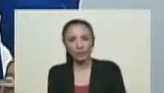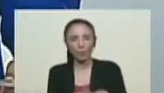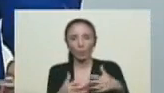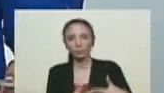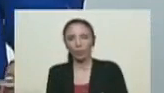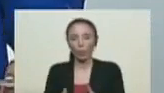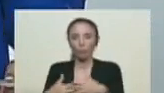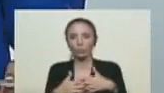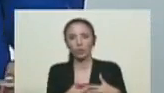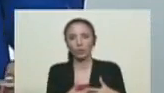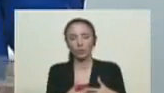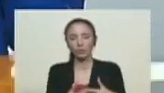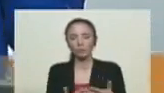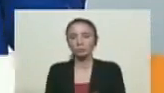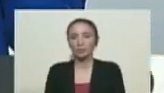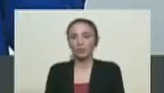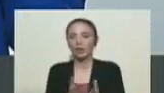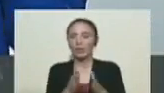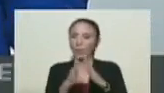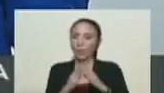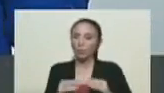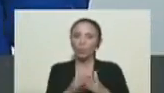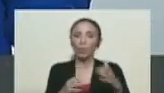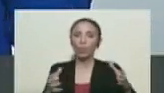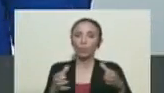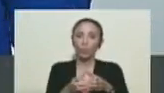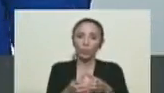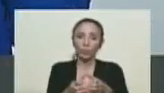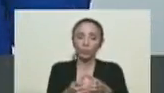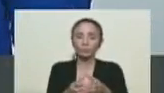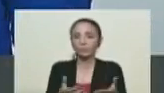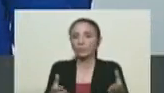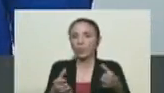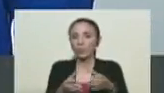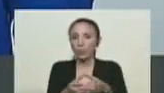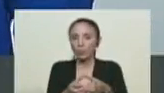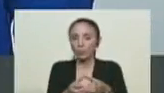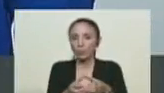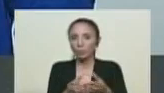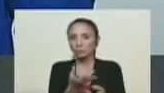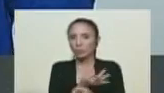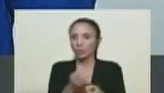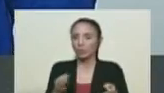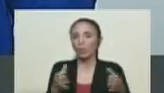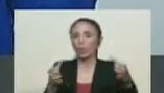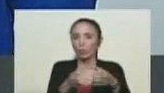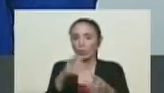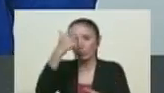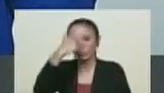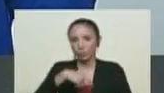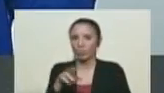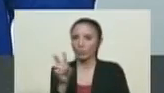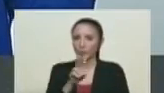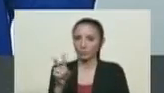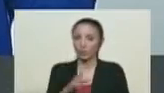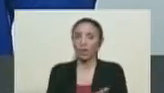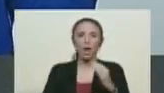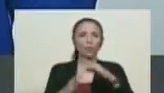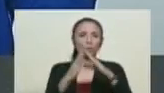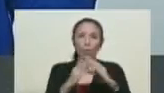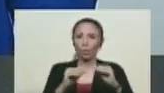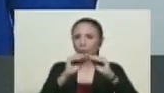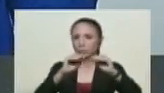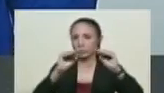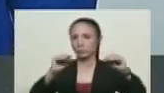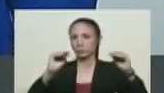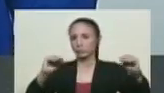nacido y nace hoy un gran movimiento de movimientos, el movimiento Somos Venezuela. Llamo a todos los